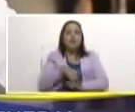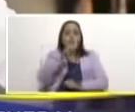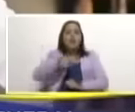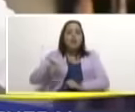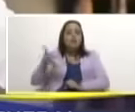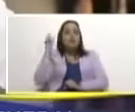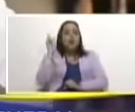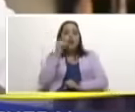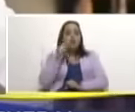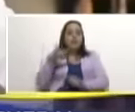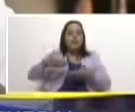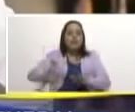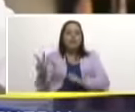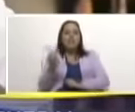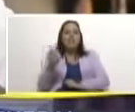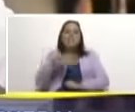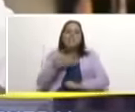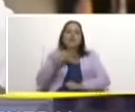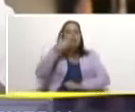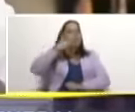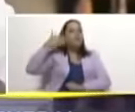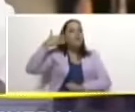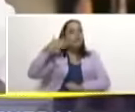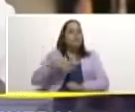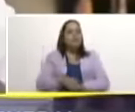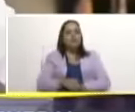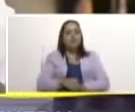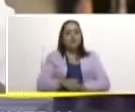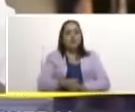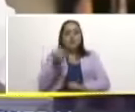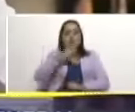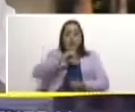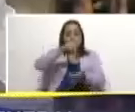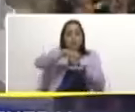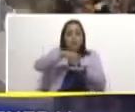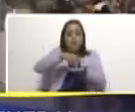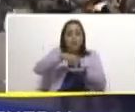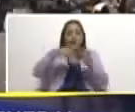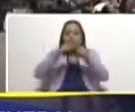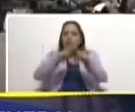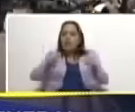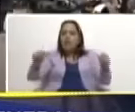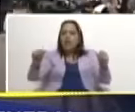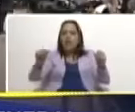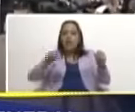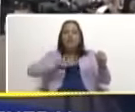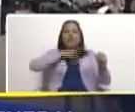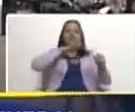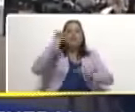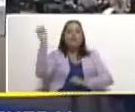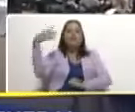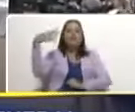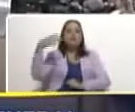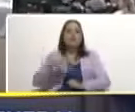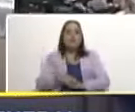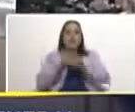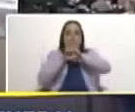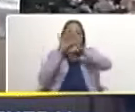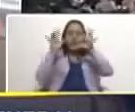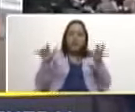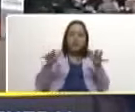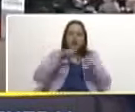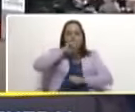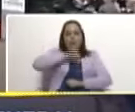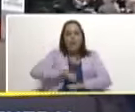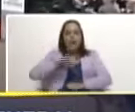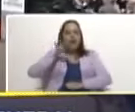venezolana, sentir orgullo de pertenecer a una tierra llena de luces, de brillo, de